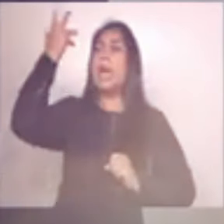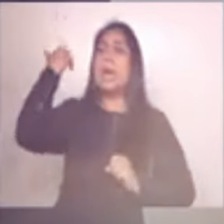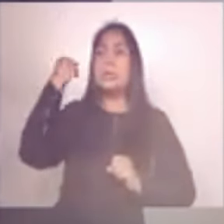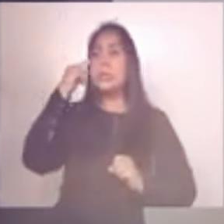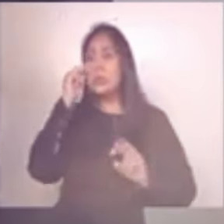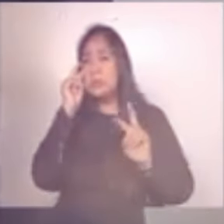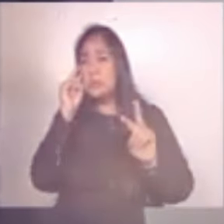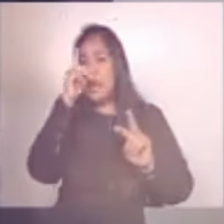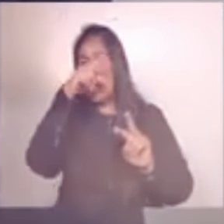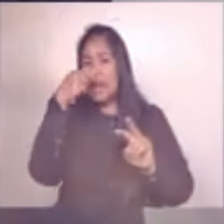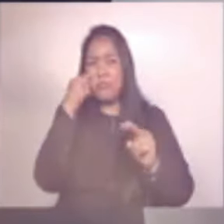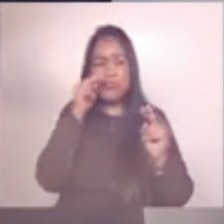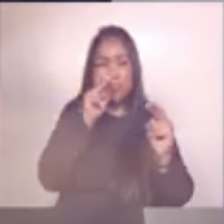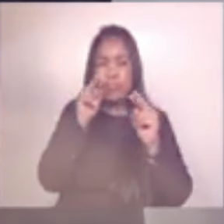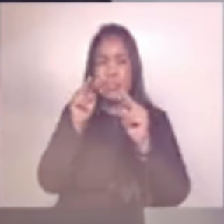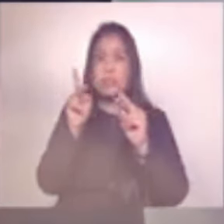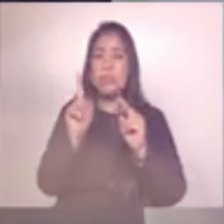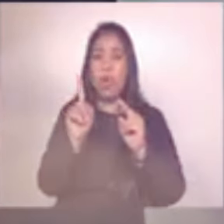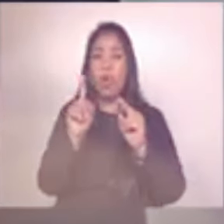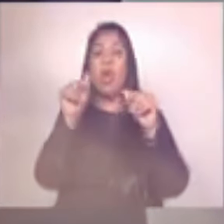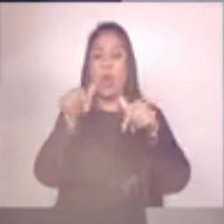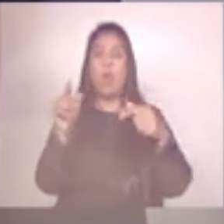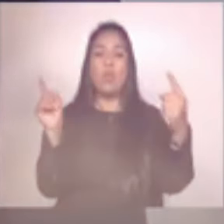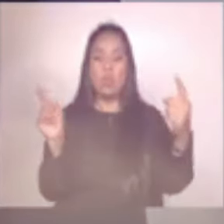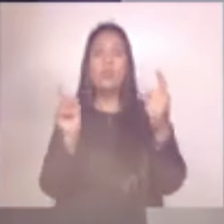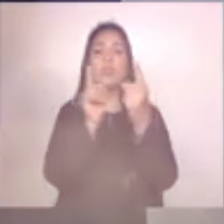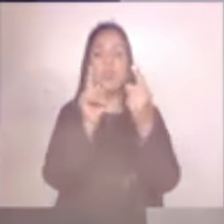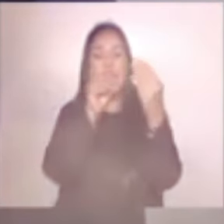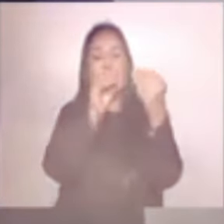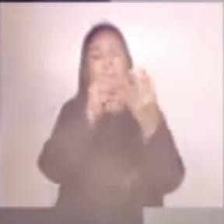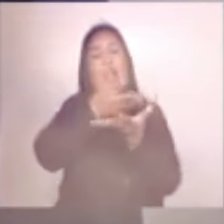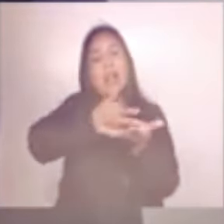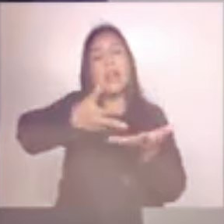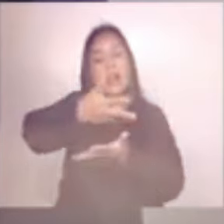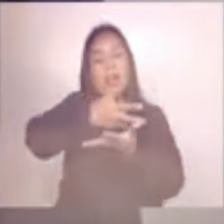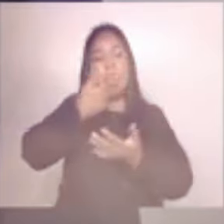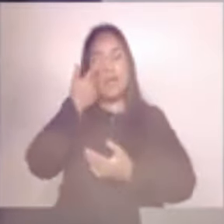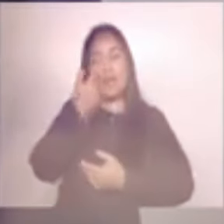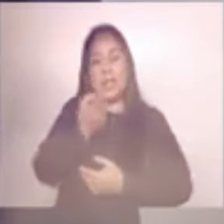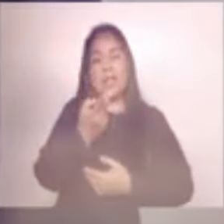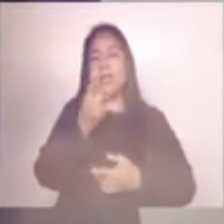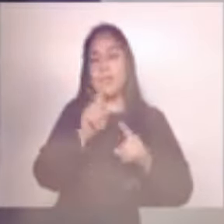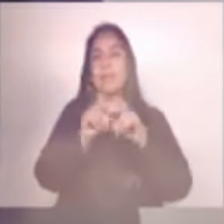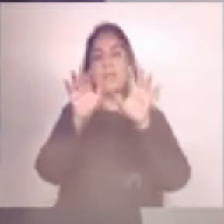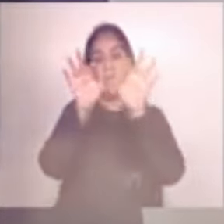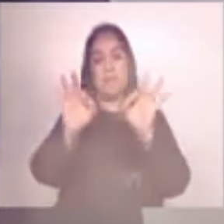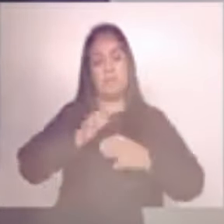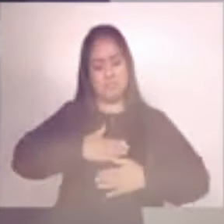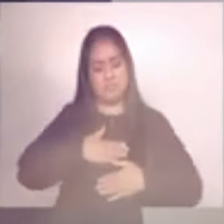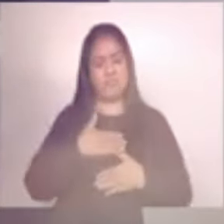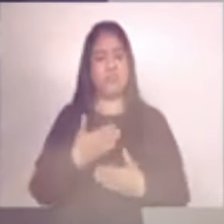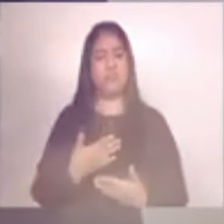cara puedan reunirse y conversar en persona, de forma franca y